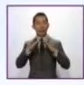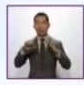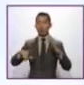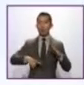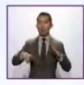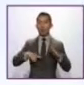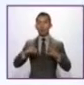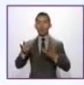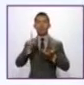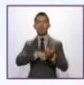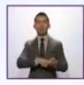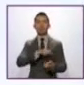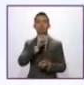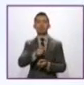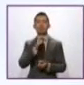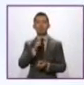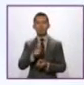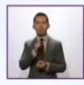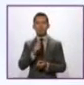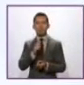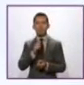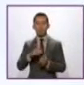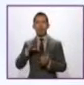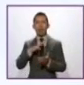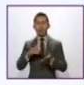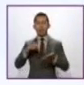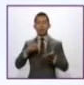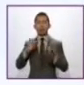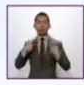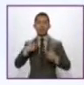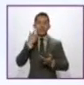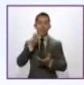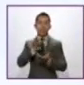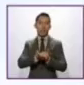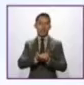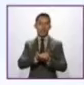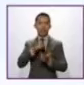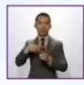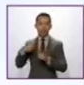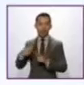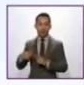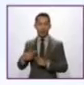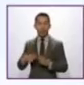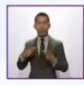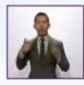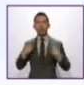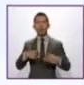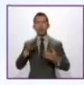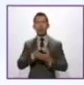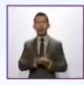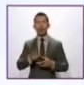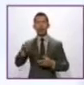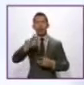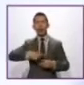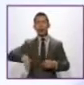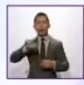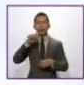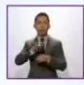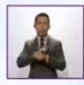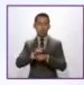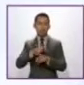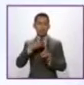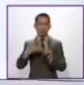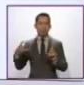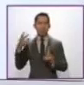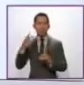será en donde se llevará el registro civil, se celebrarán los matrimonios de personas del mismo sexo.